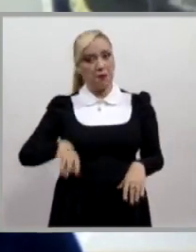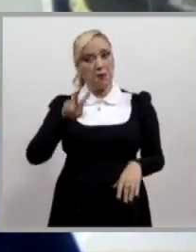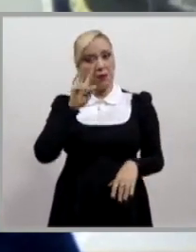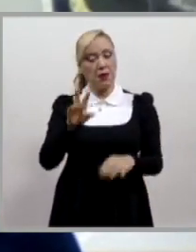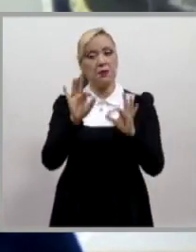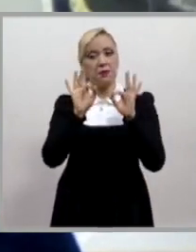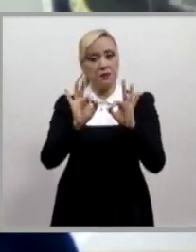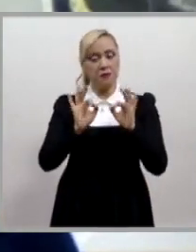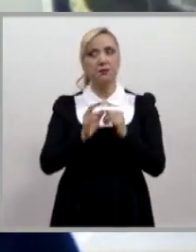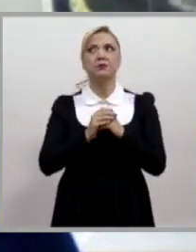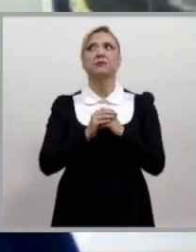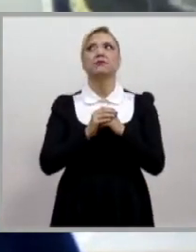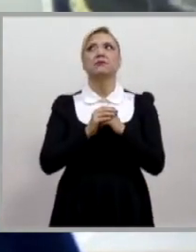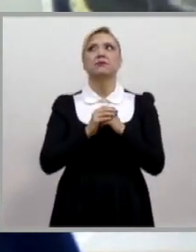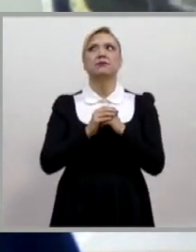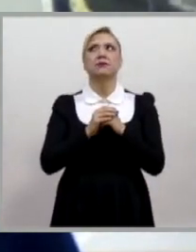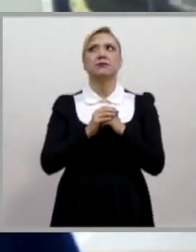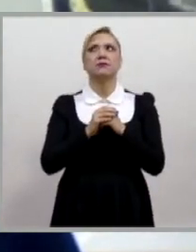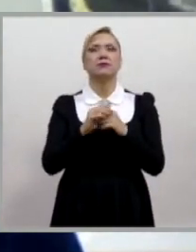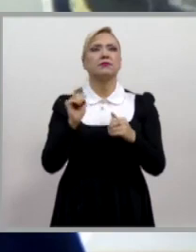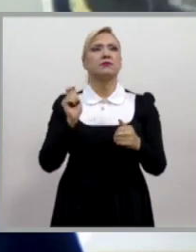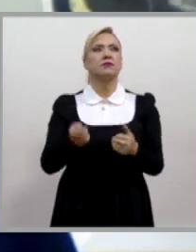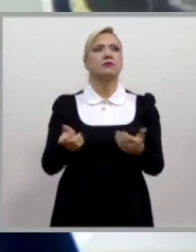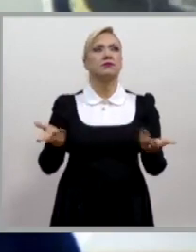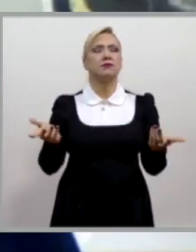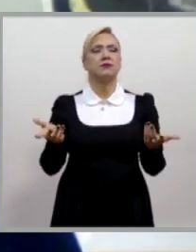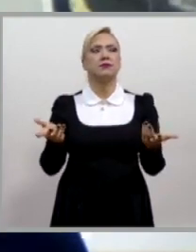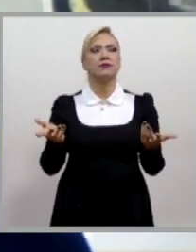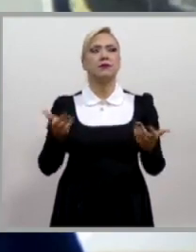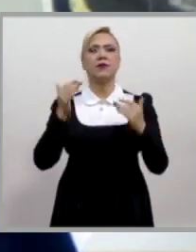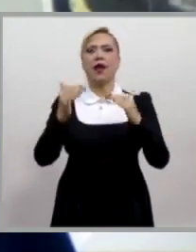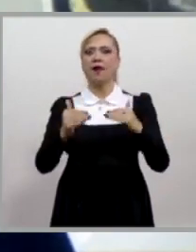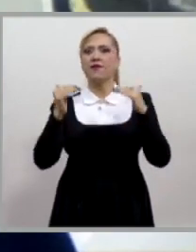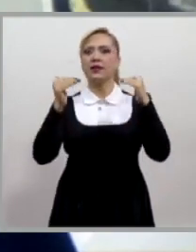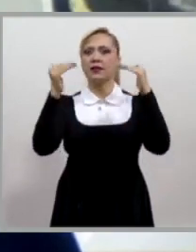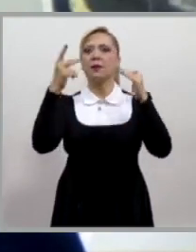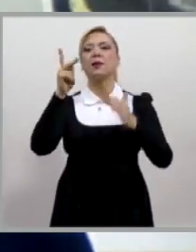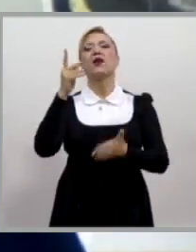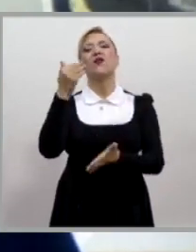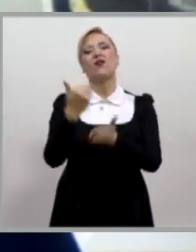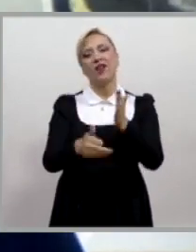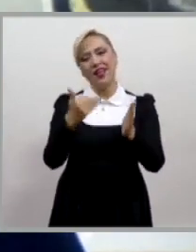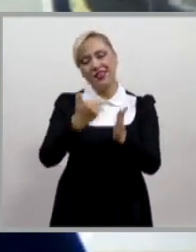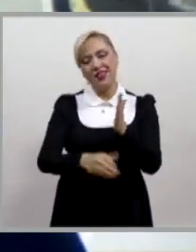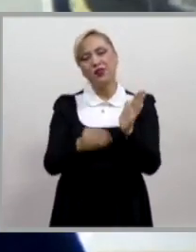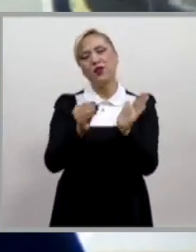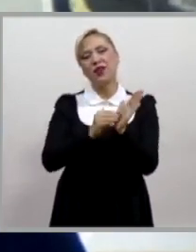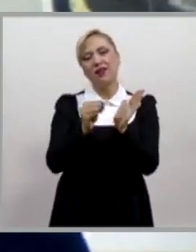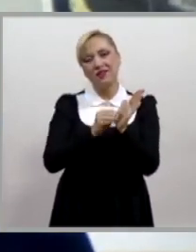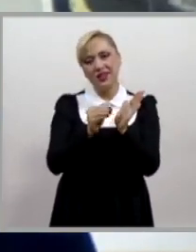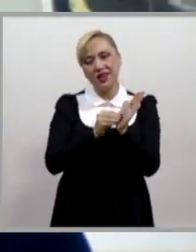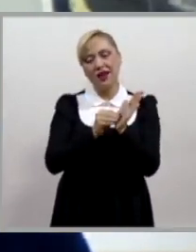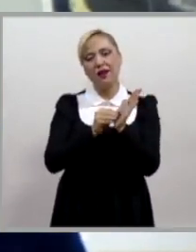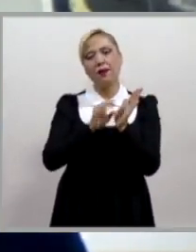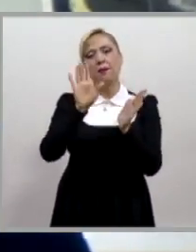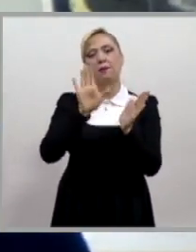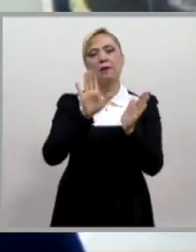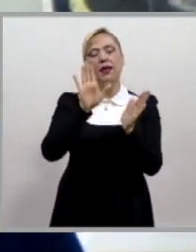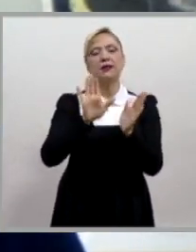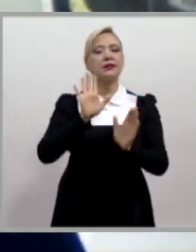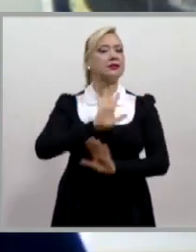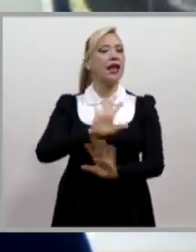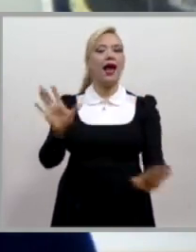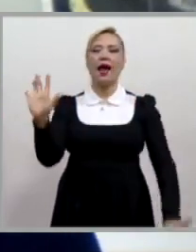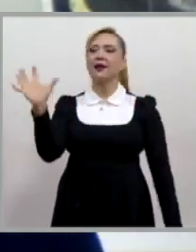sano, que haya sido una postura de se ha avanzado, pero todavía nos falta, esto no está cerrado, es decir, no verlo como una medallita que ya